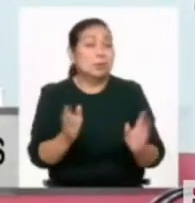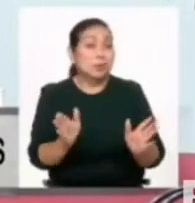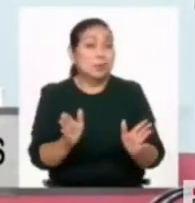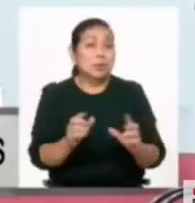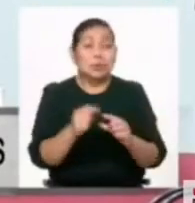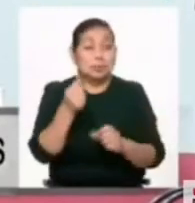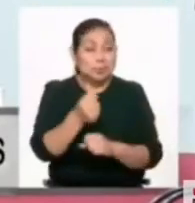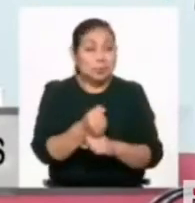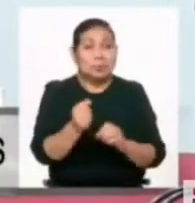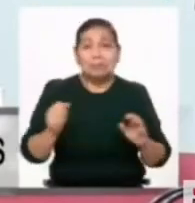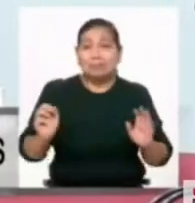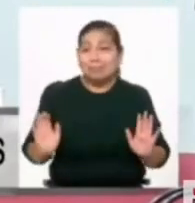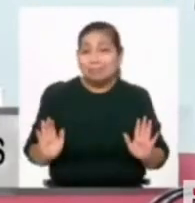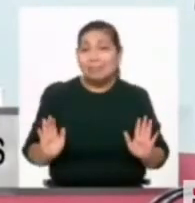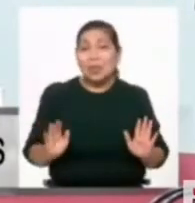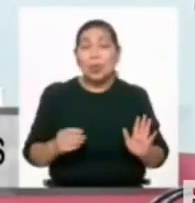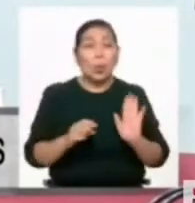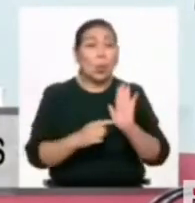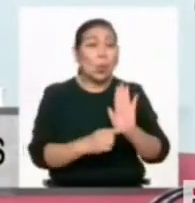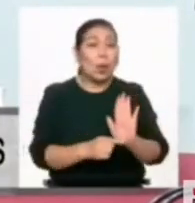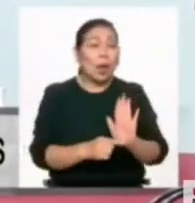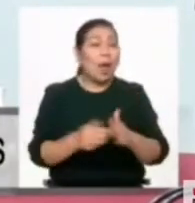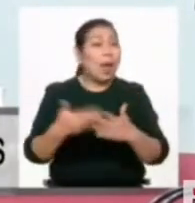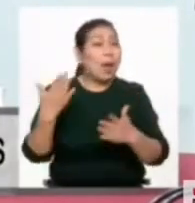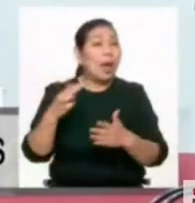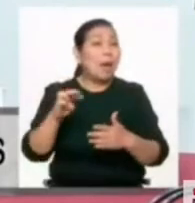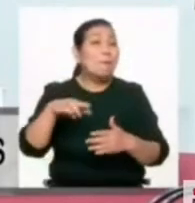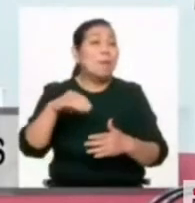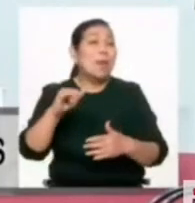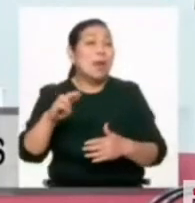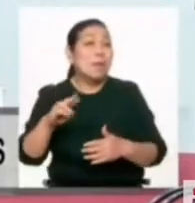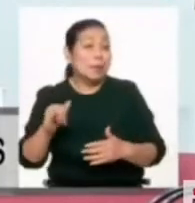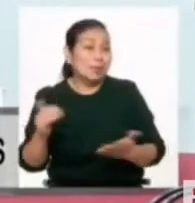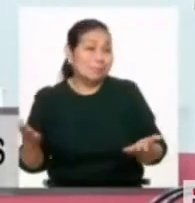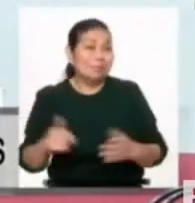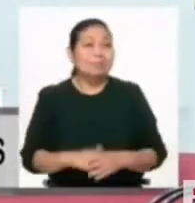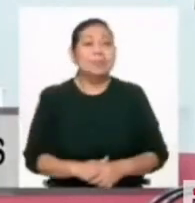por parte de los vencidos, incluso di el ejemplo de lo que sucedió en Miami.